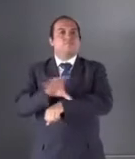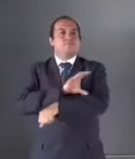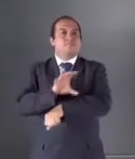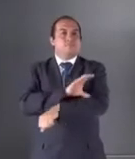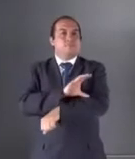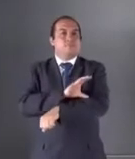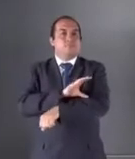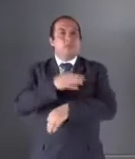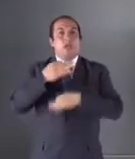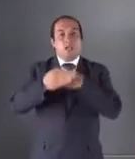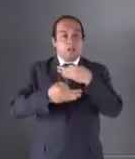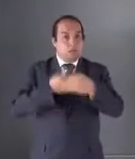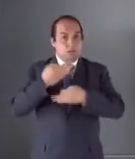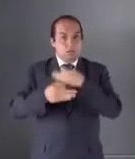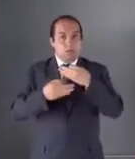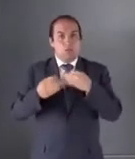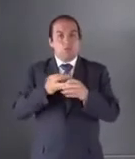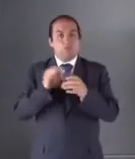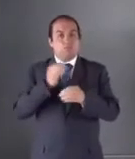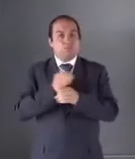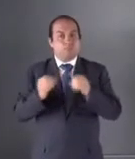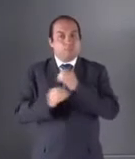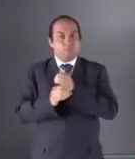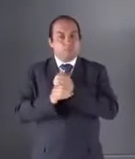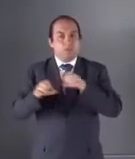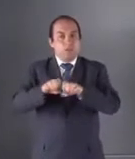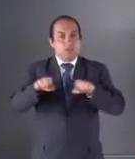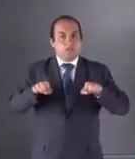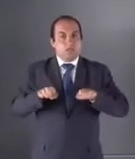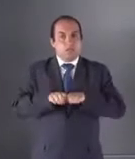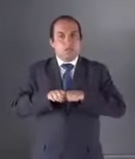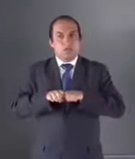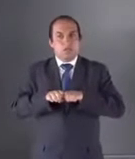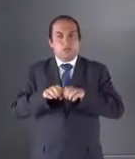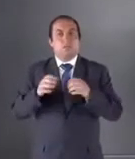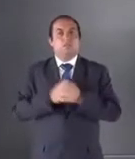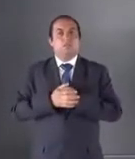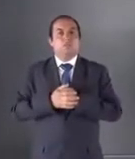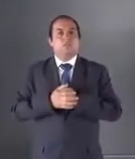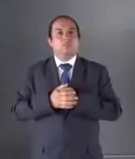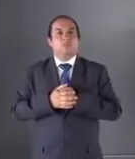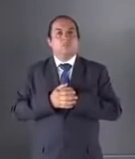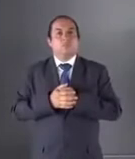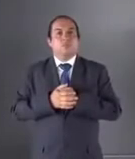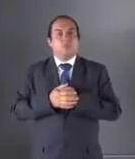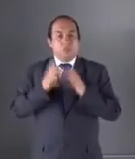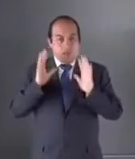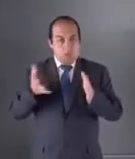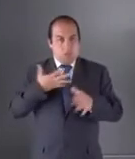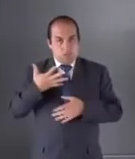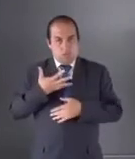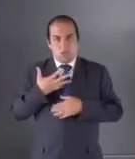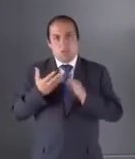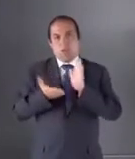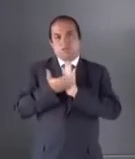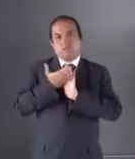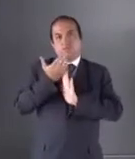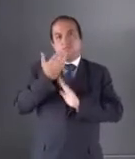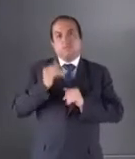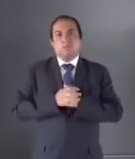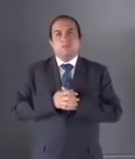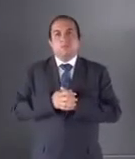Prácticamente todos los equipamientos electromecánicos están ya fabricados